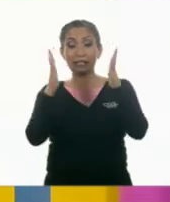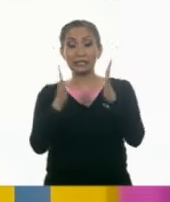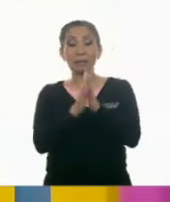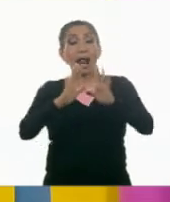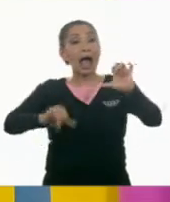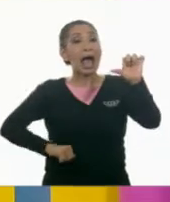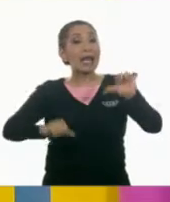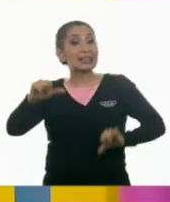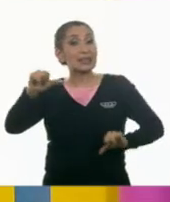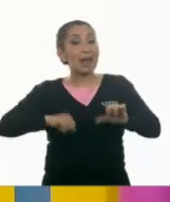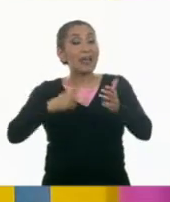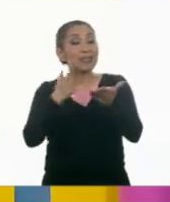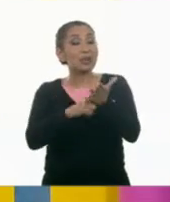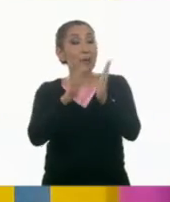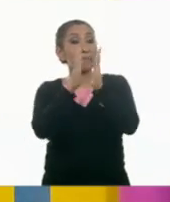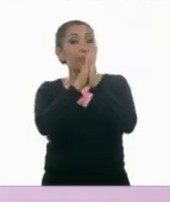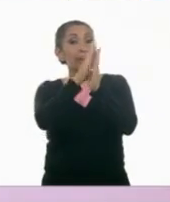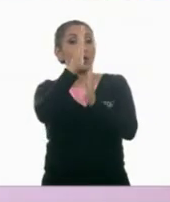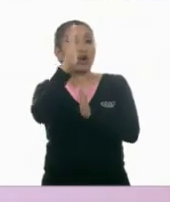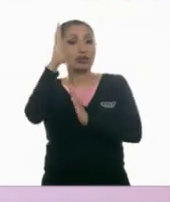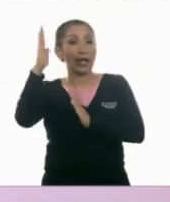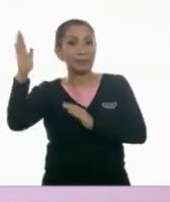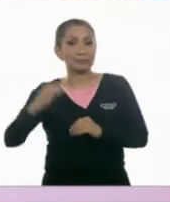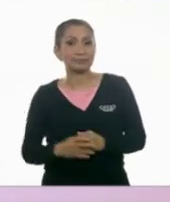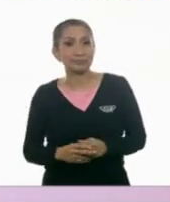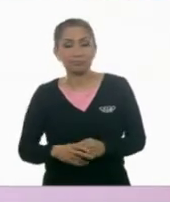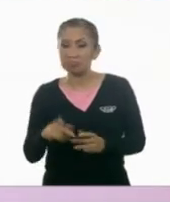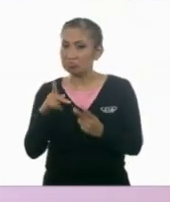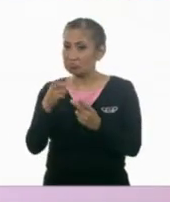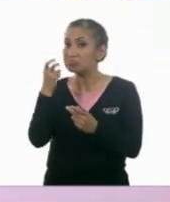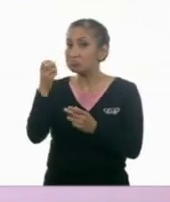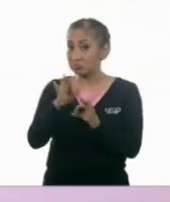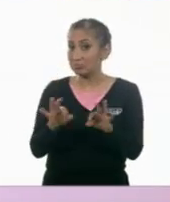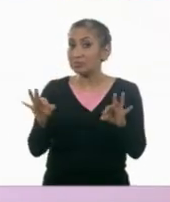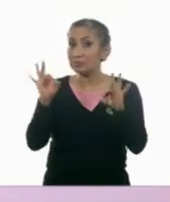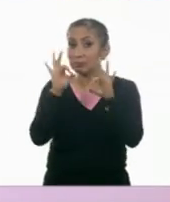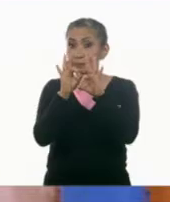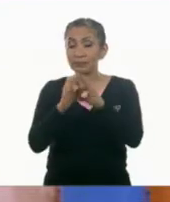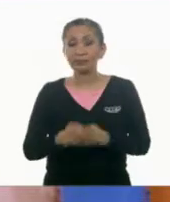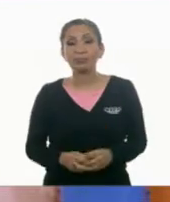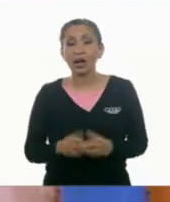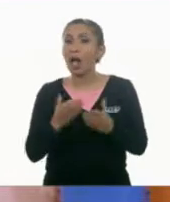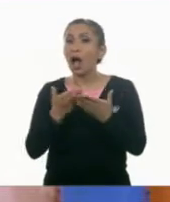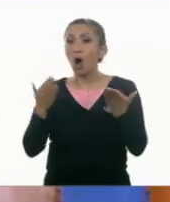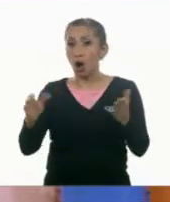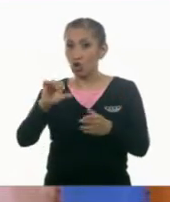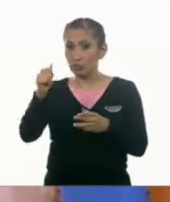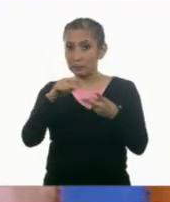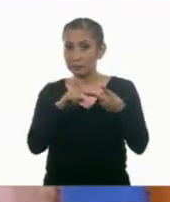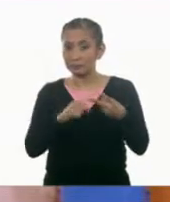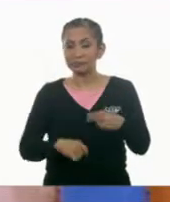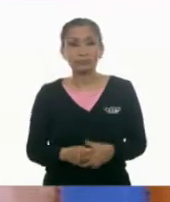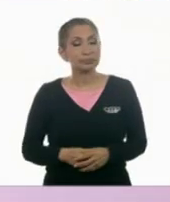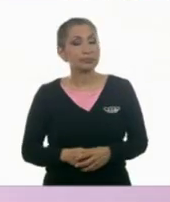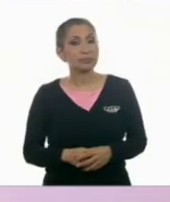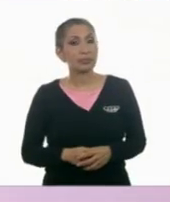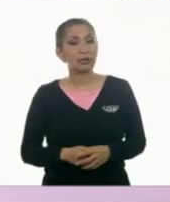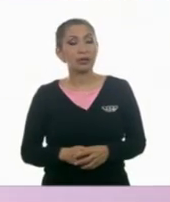las actividades de la biblioteca. Perfecto, eso es muy importante. Ahora, la siguiente. Muy